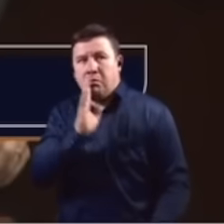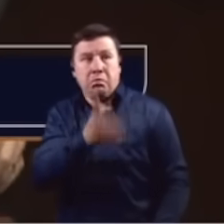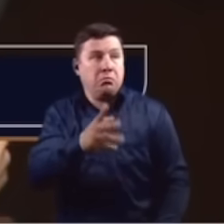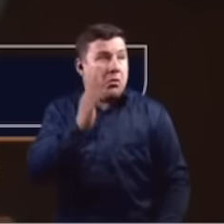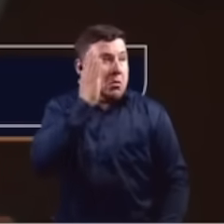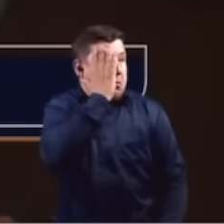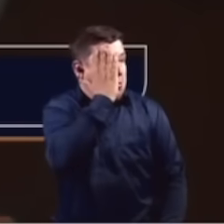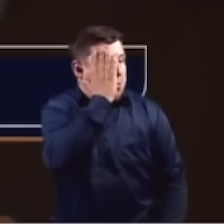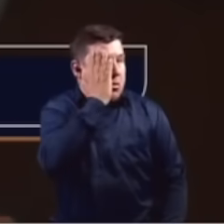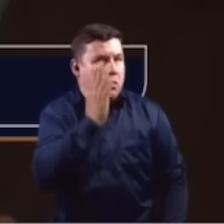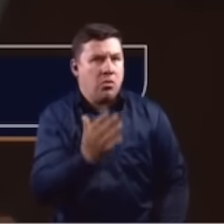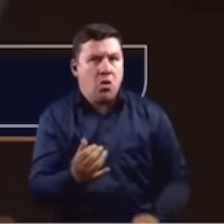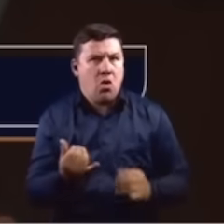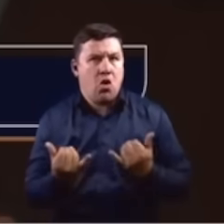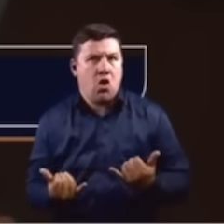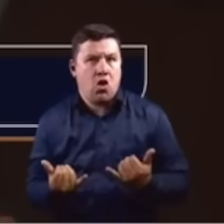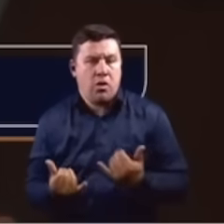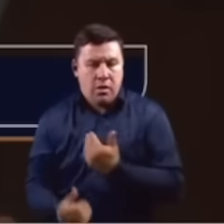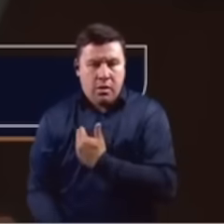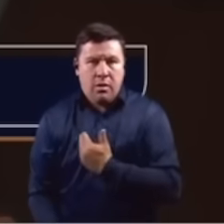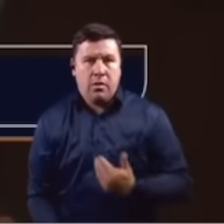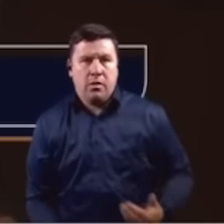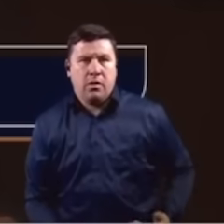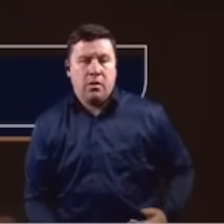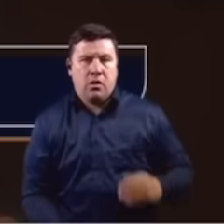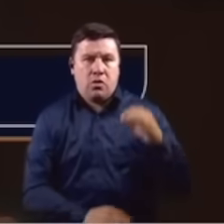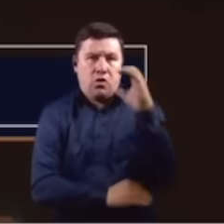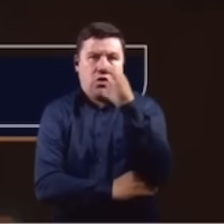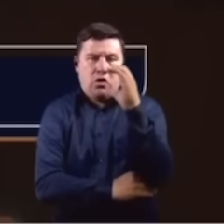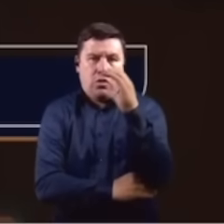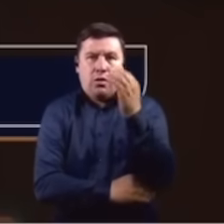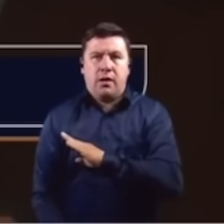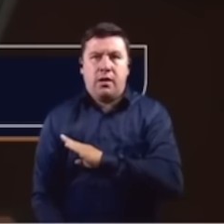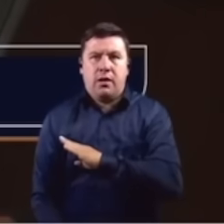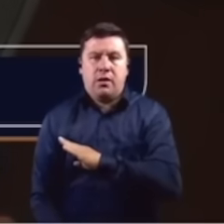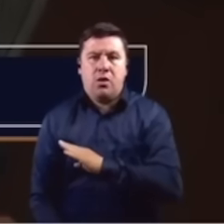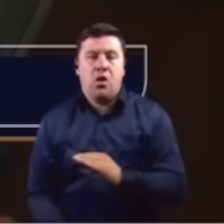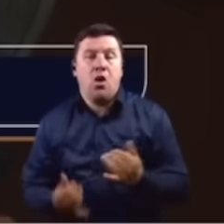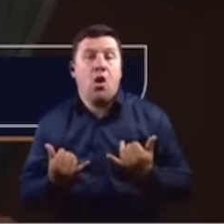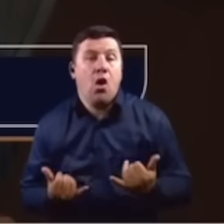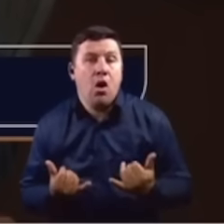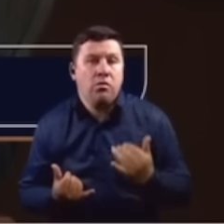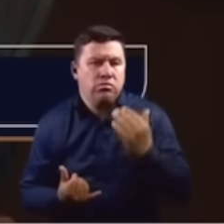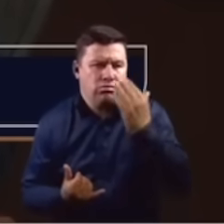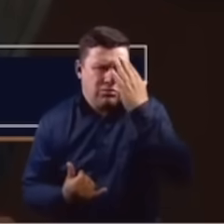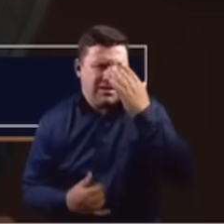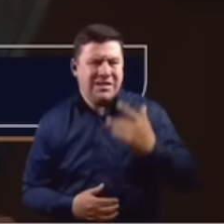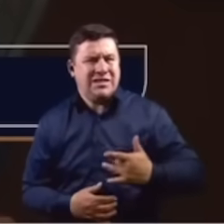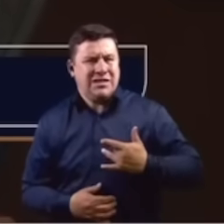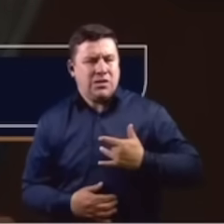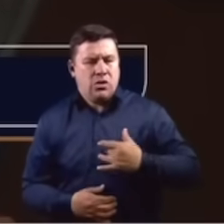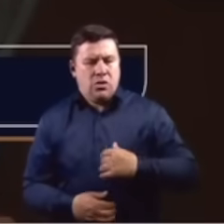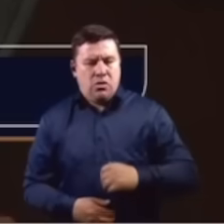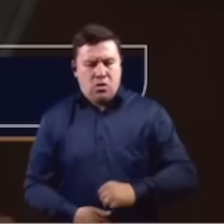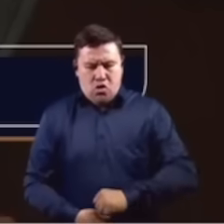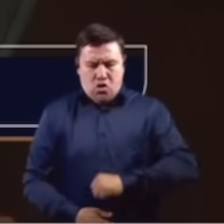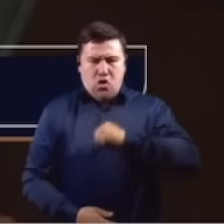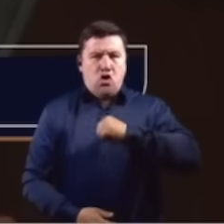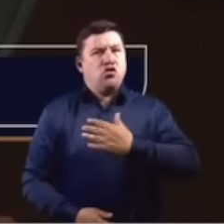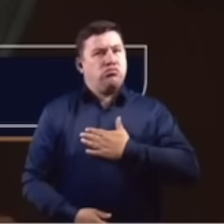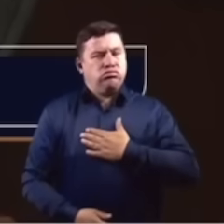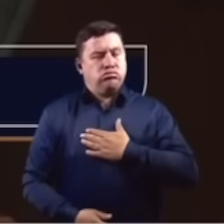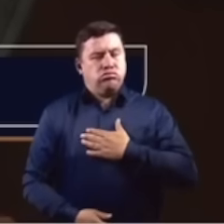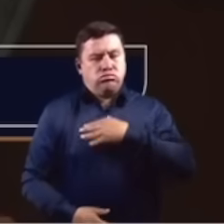comenzar, el hoy presidente de Colombia, que en su momento era alcalde. Hoy más que nunca me siento orgulloso de haber